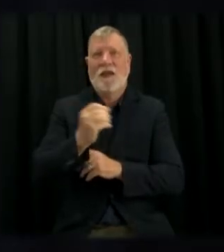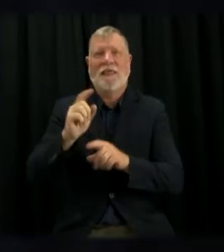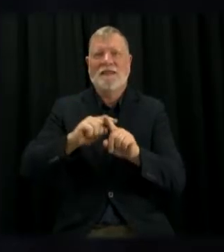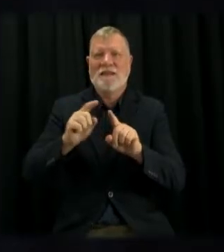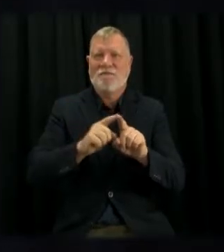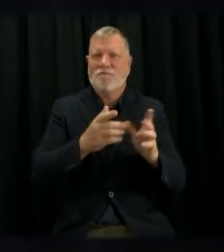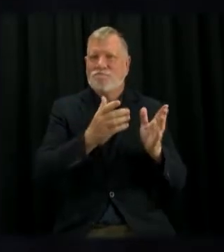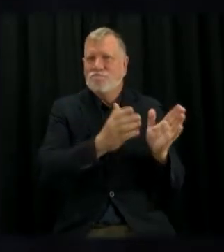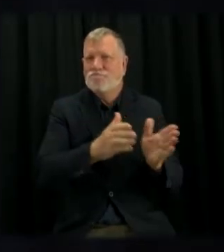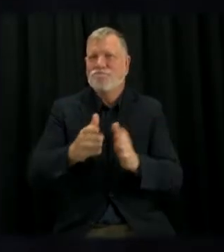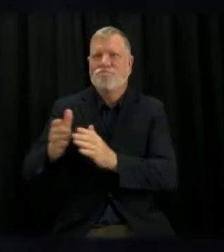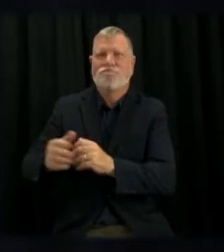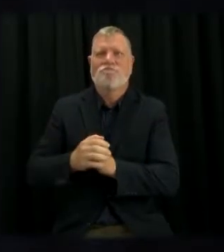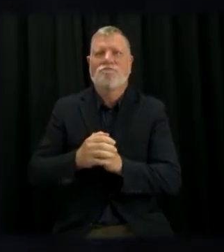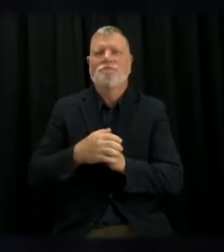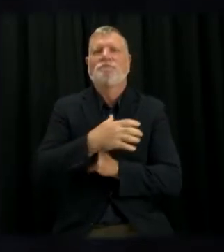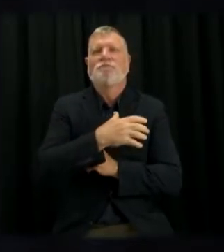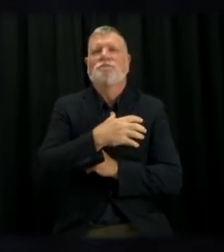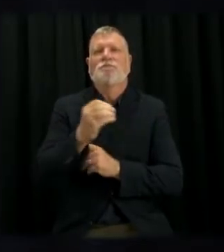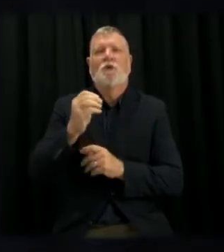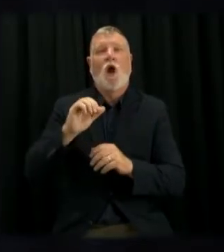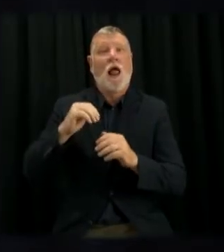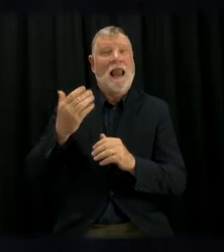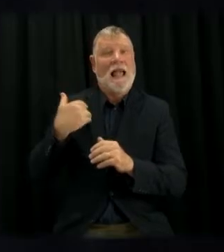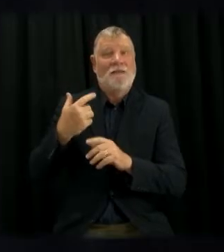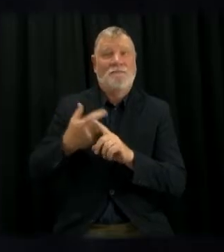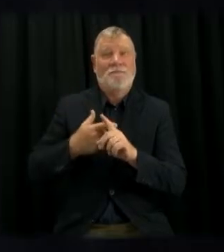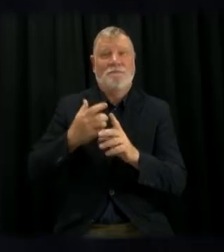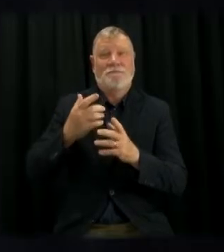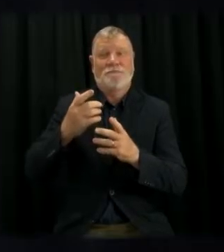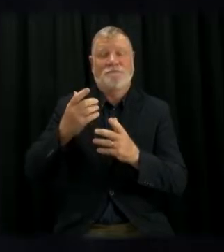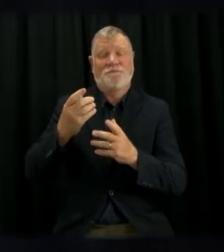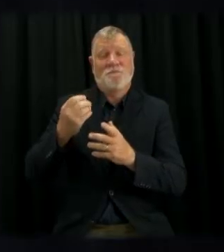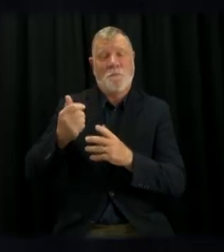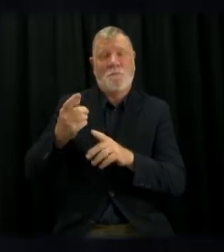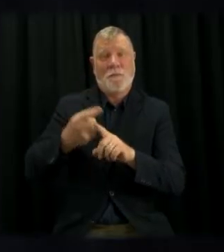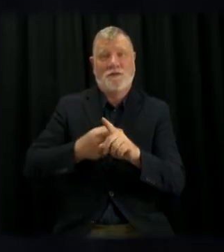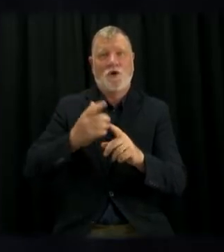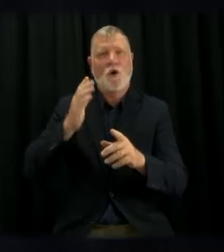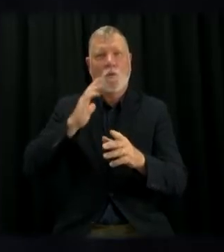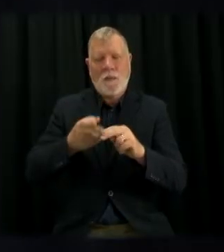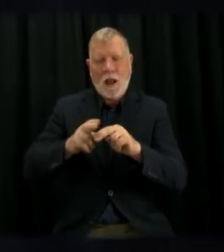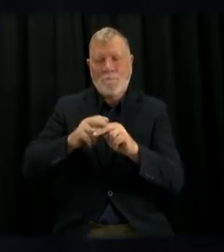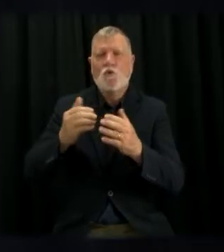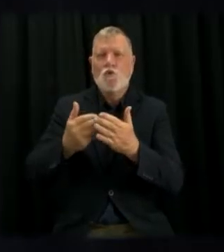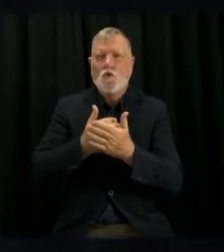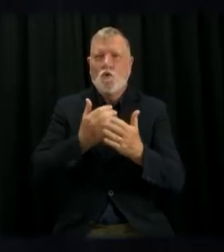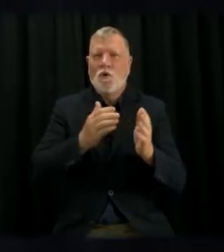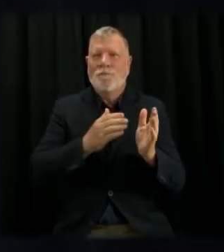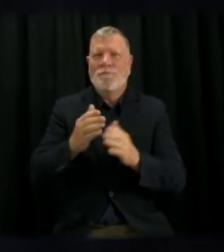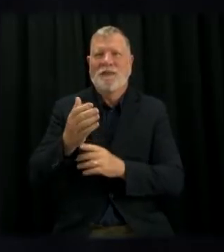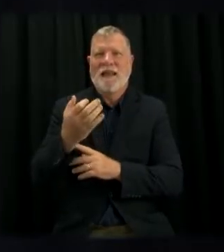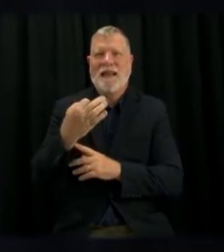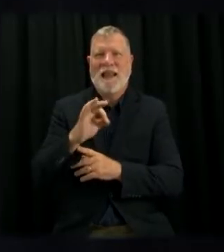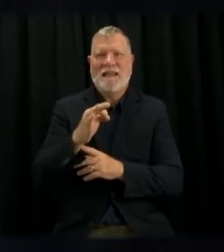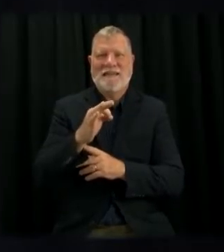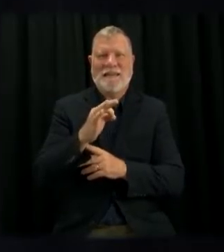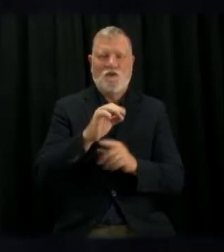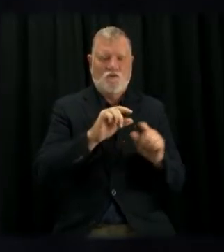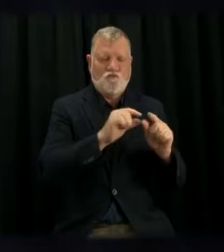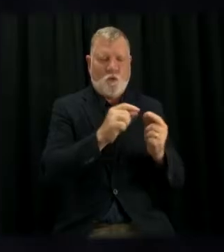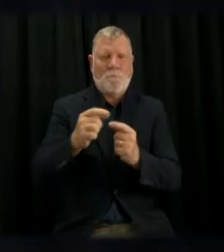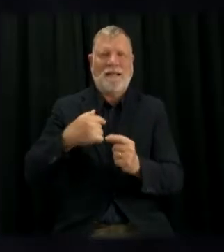al gobierno y sus agencias. El último mes, la Junta certificó una actualización y, en algunos casos, nuevos planes fiscales para las 19 entidades